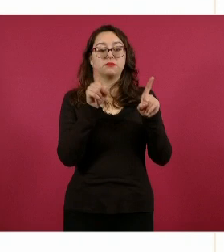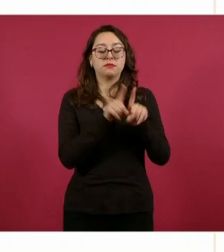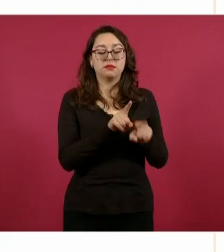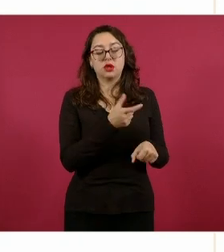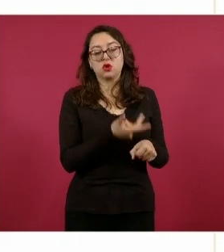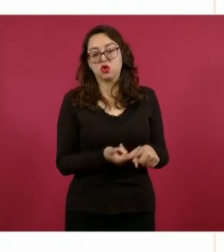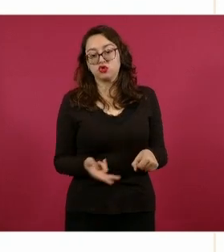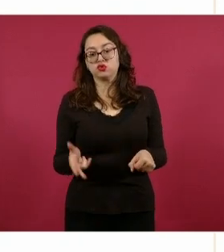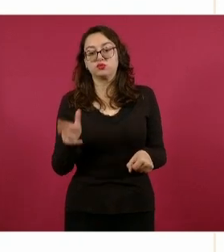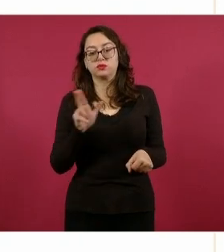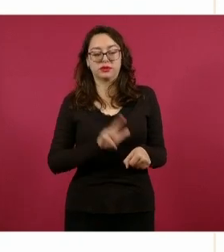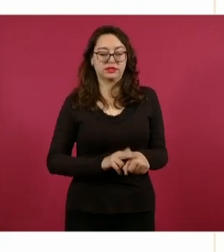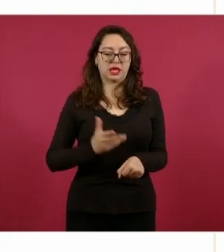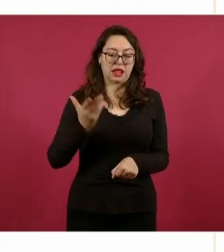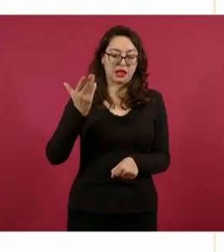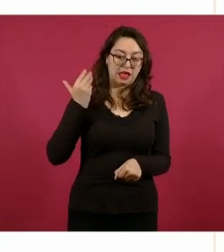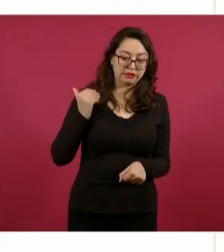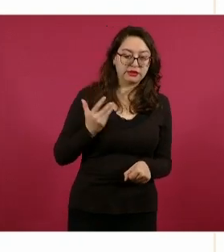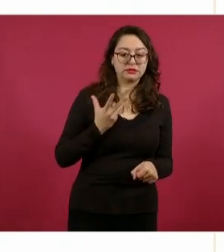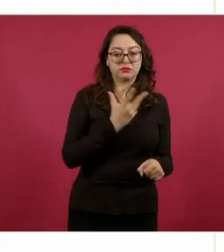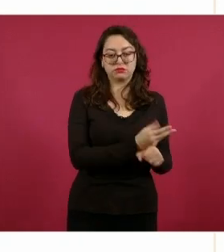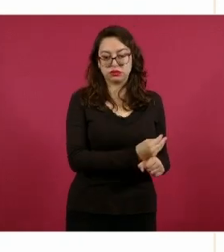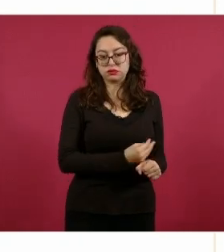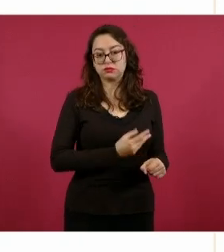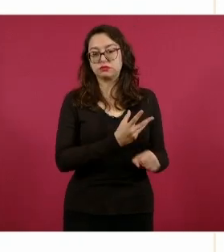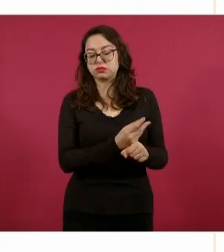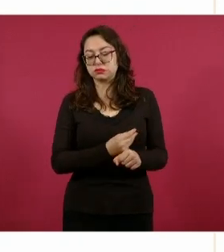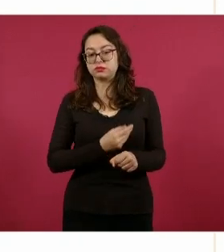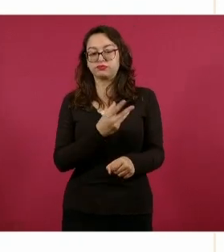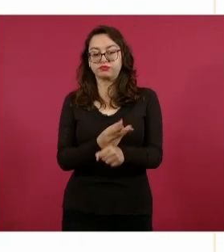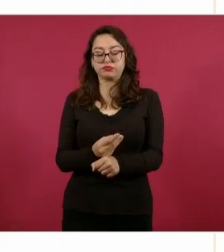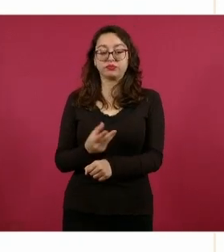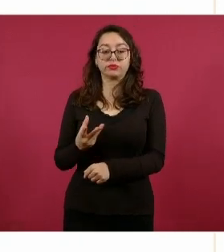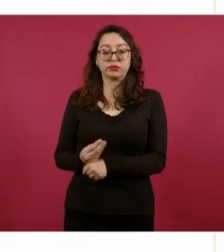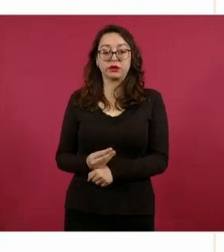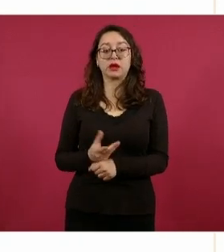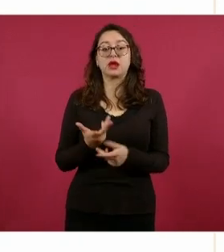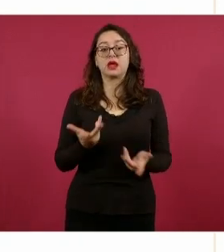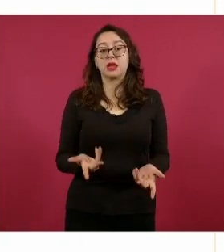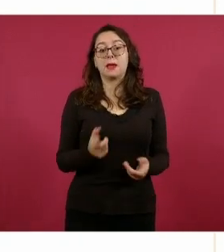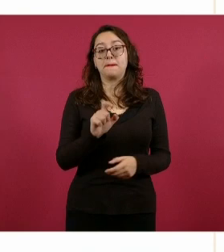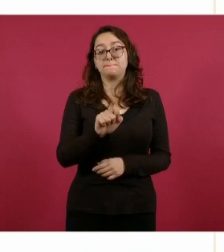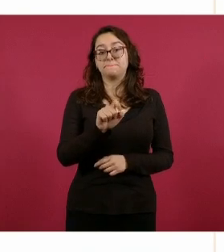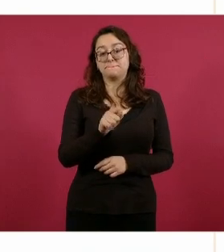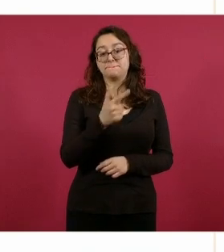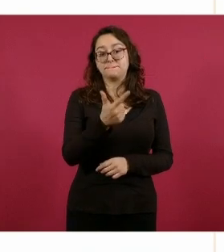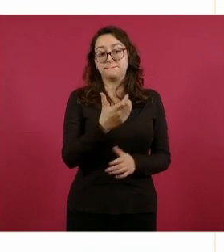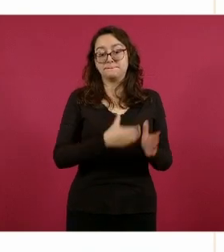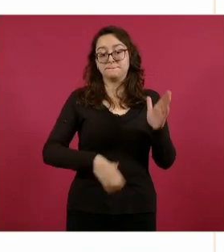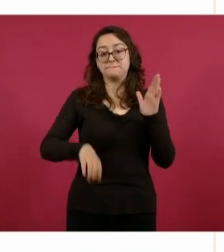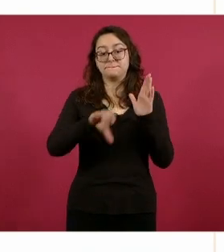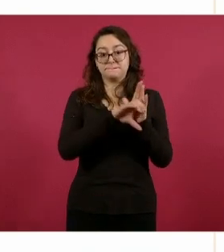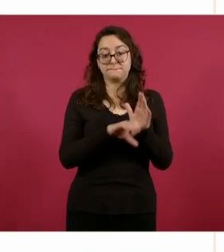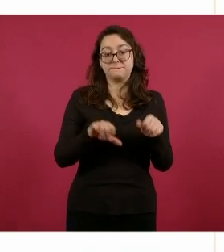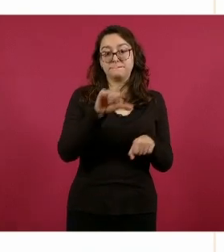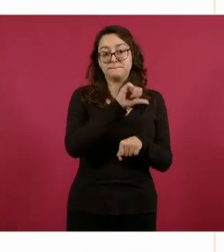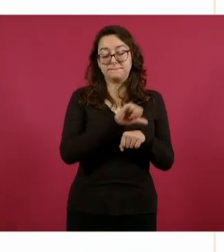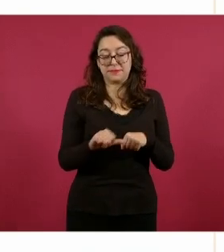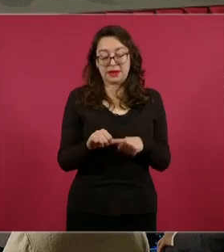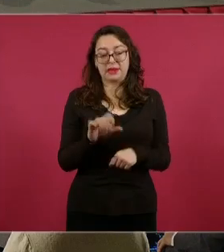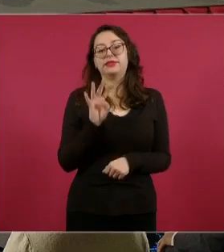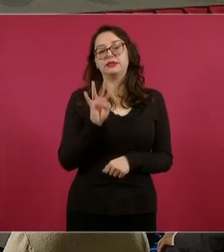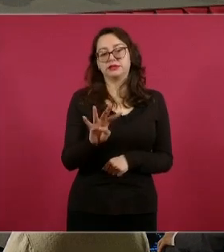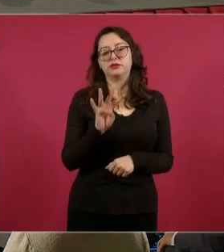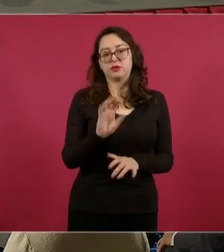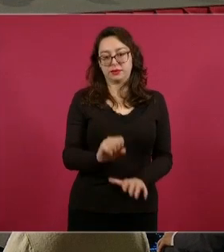que estaban en funcionamiento, tenemos 19 quirófanos intervenidos de la totalidad